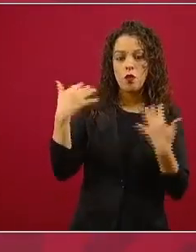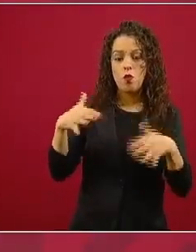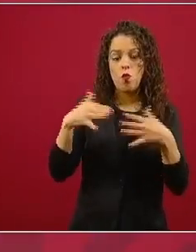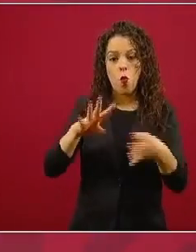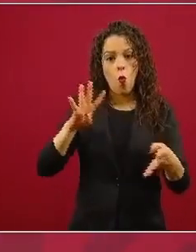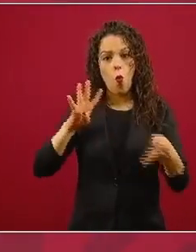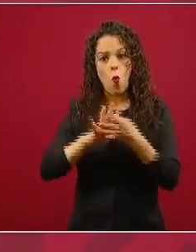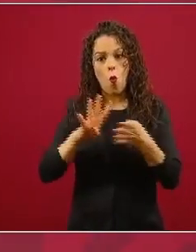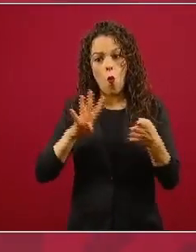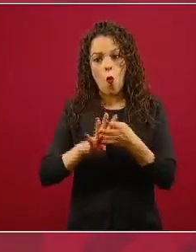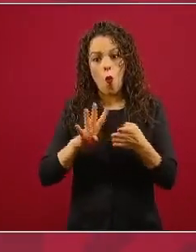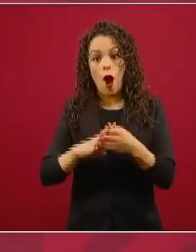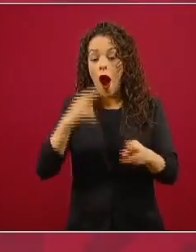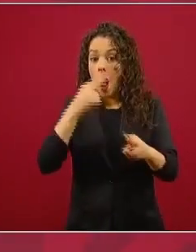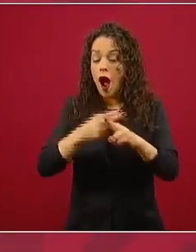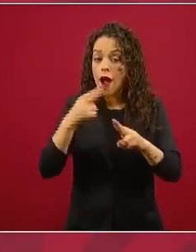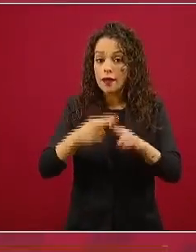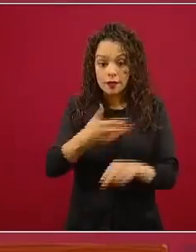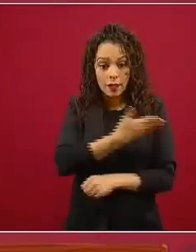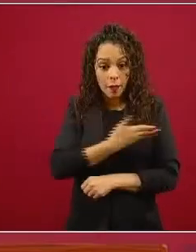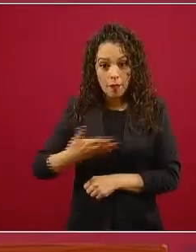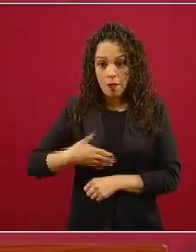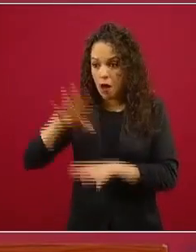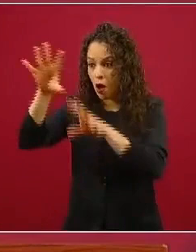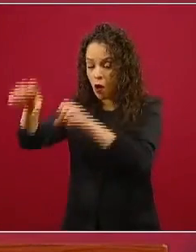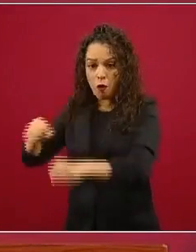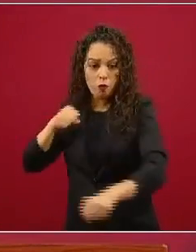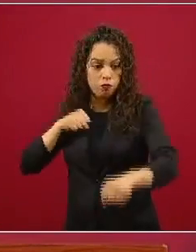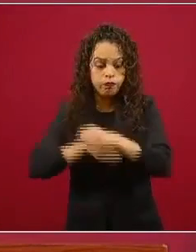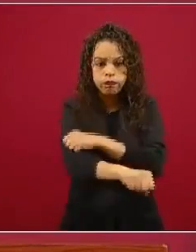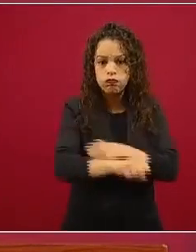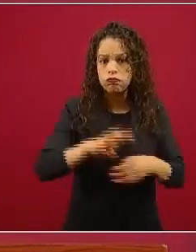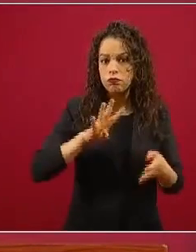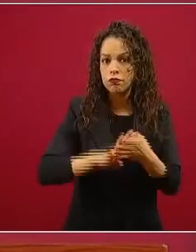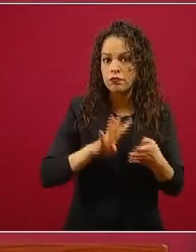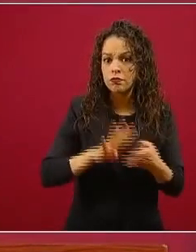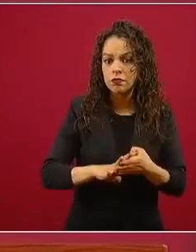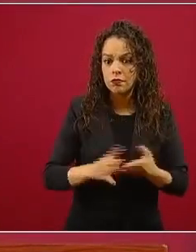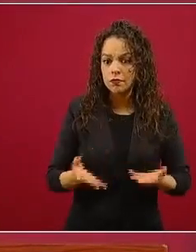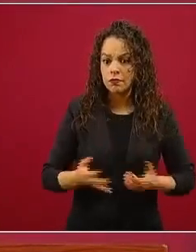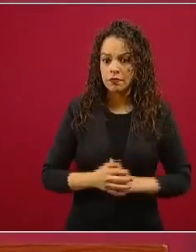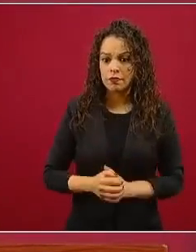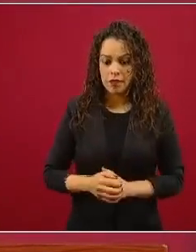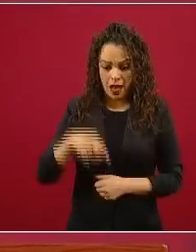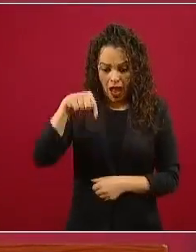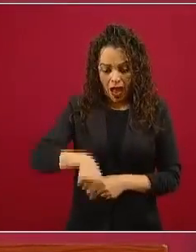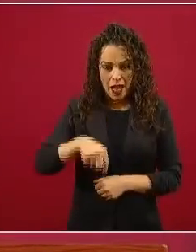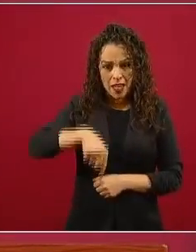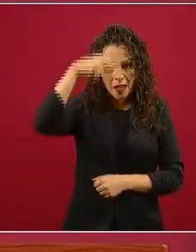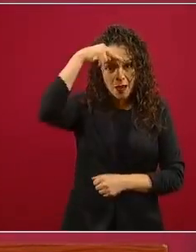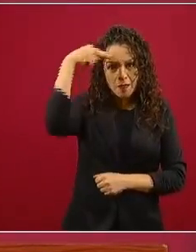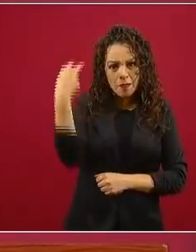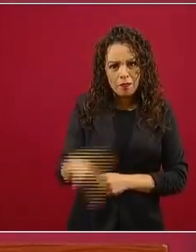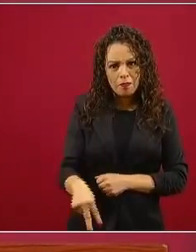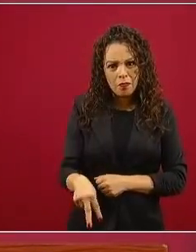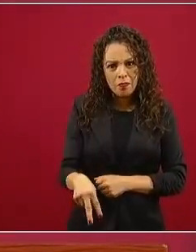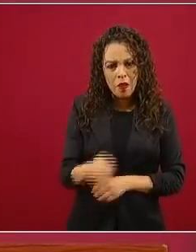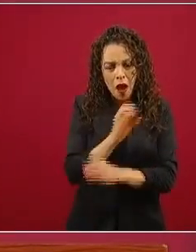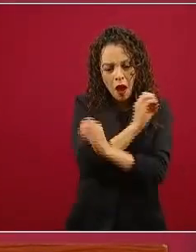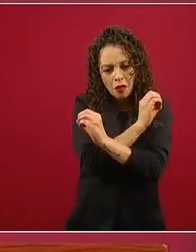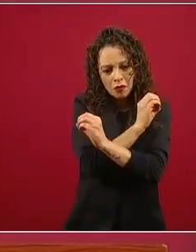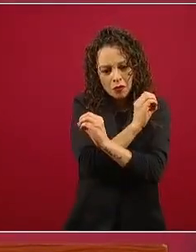funcionarios, hasta presidentes. Y en nuestro país, nada.